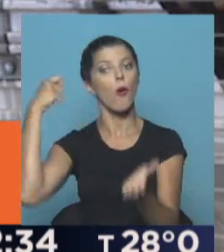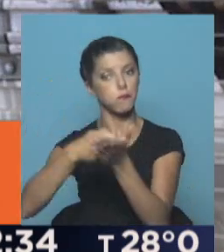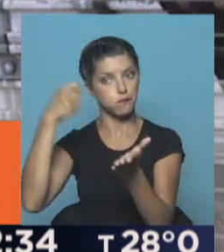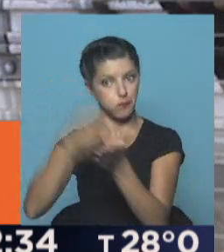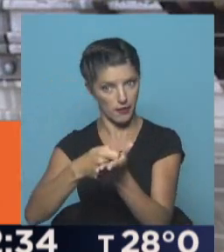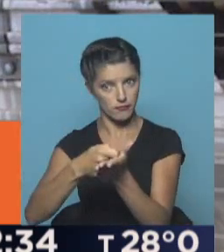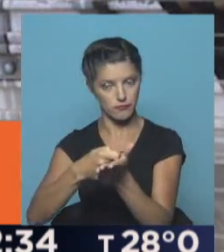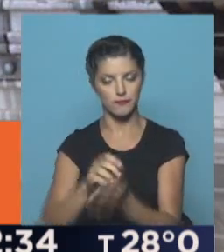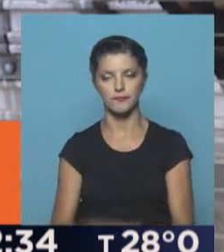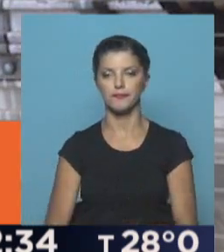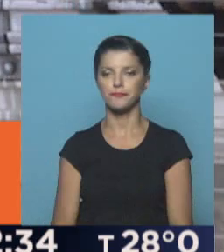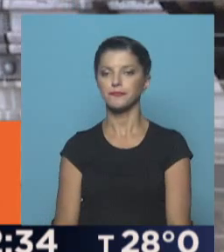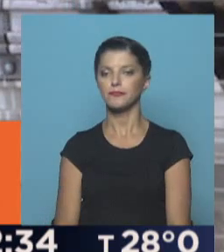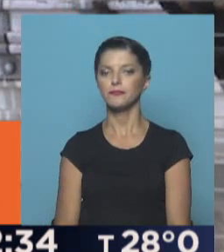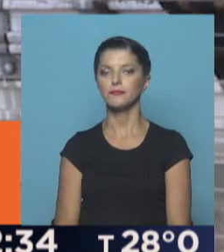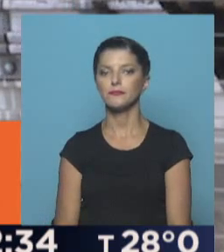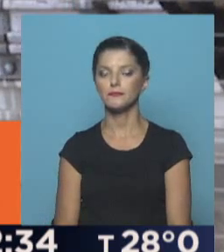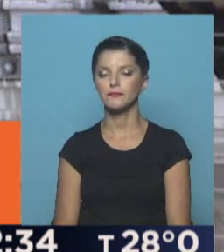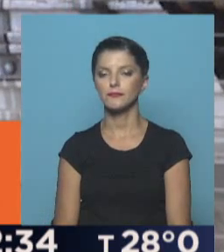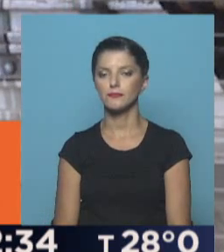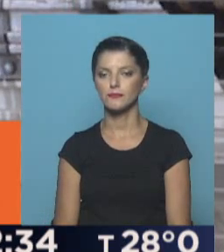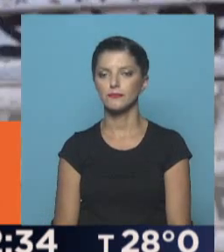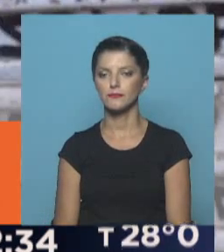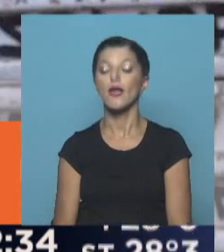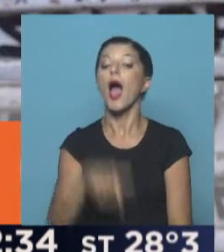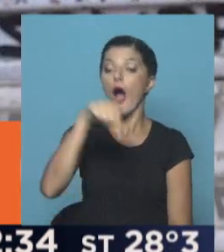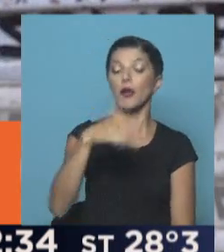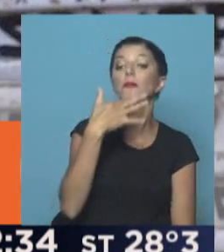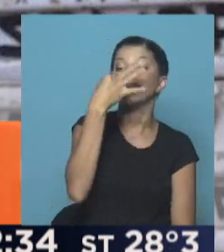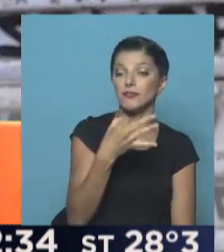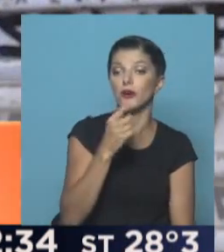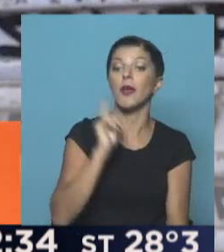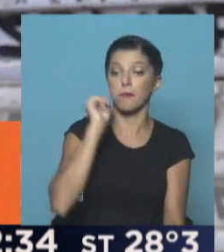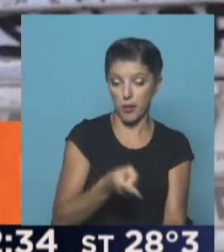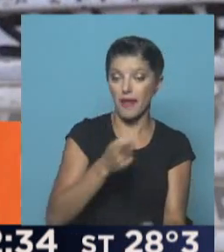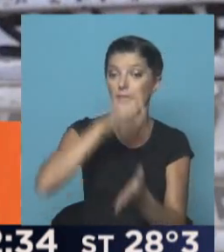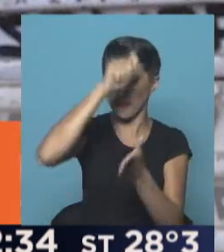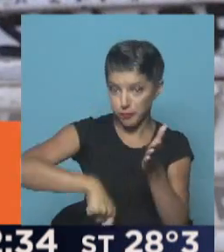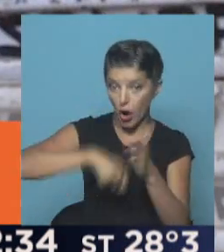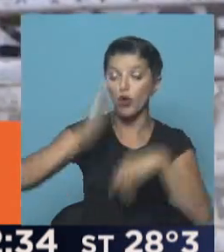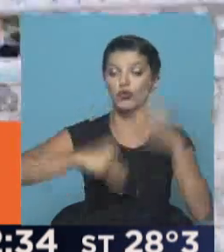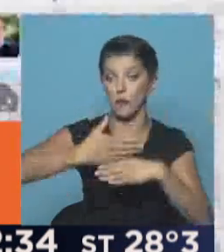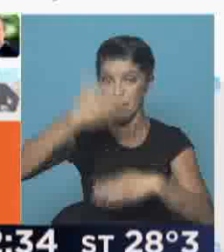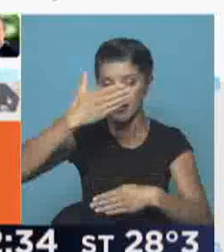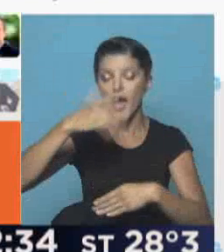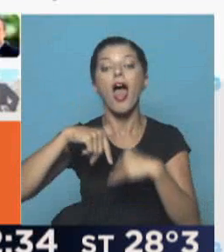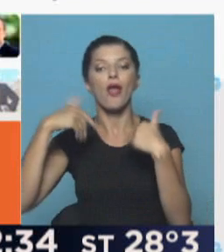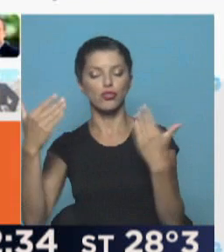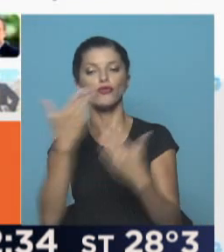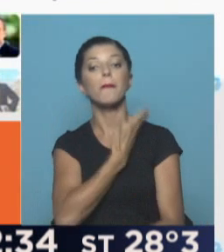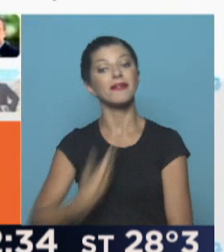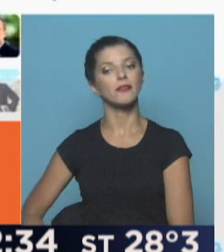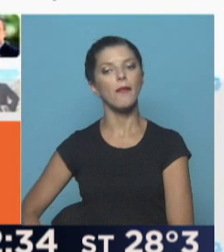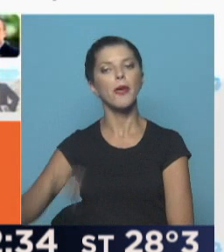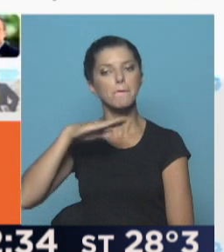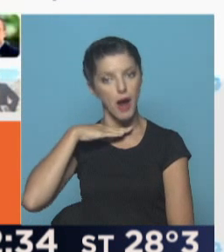futuro. Tras conocer la firma del decreto que da inicio a la construcción fronteriza, el presidente azteca, Enrique Peña